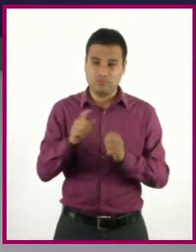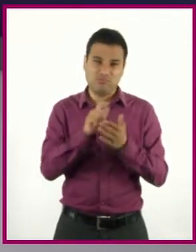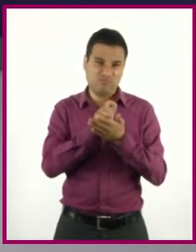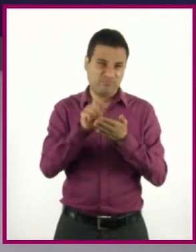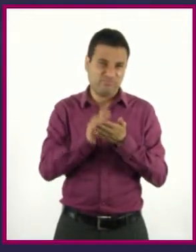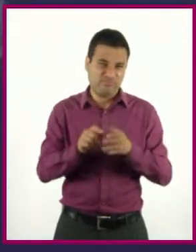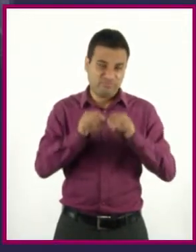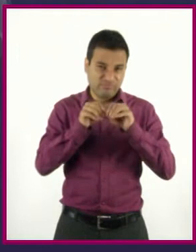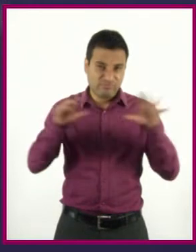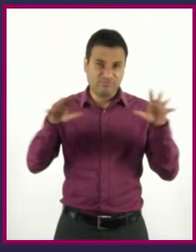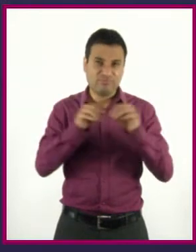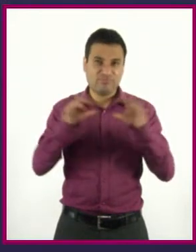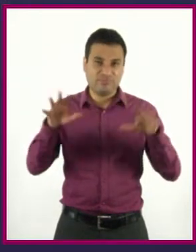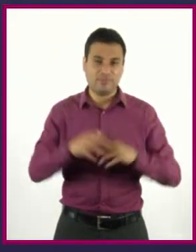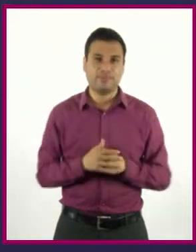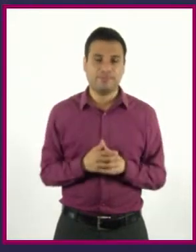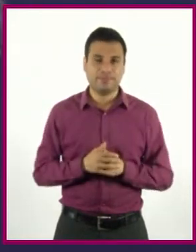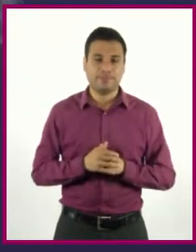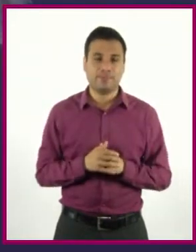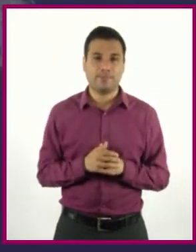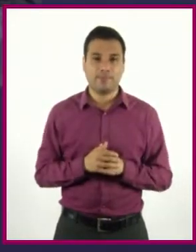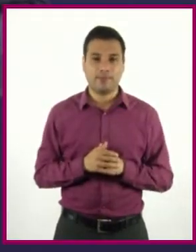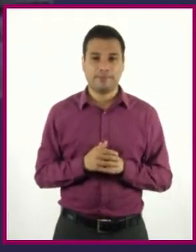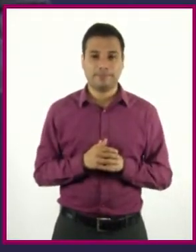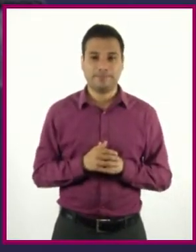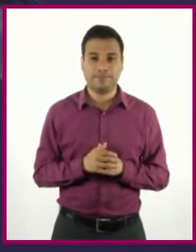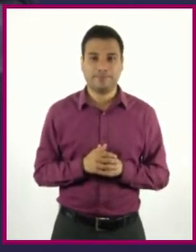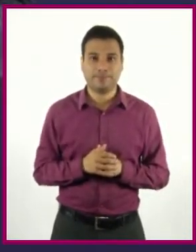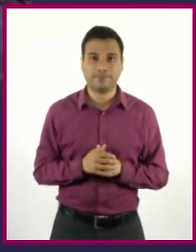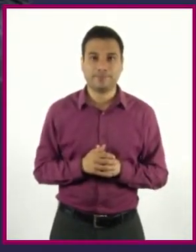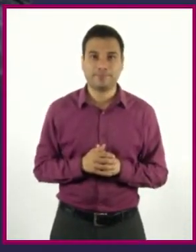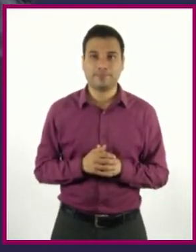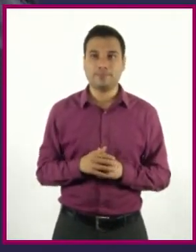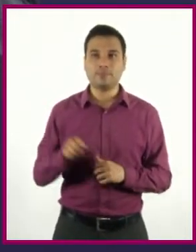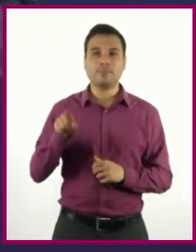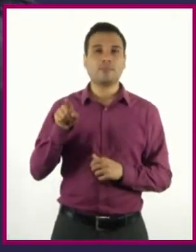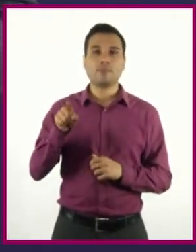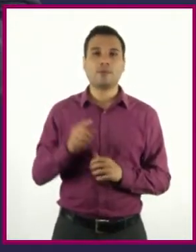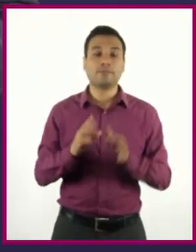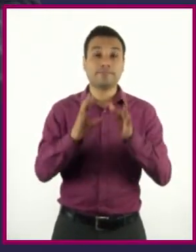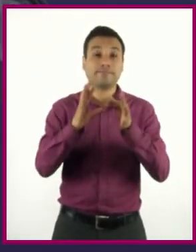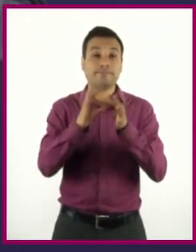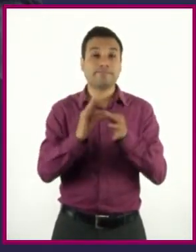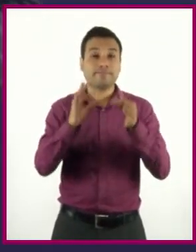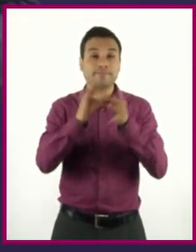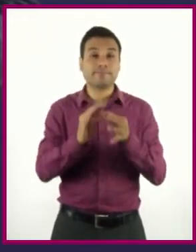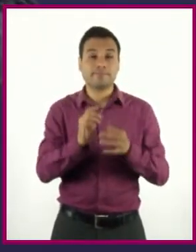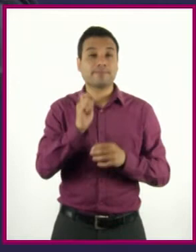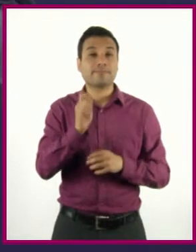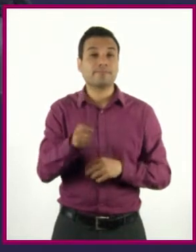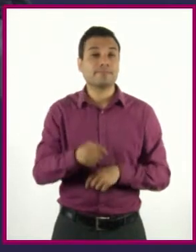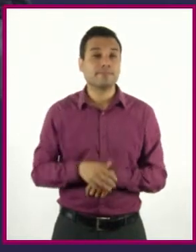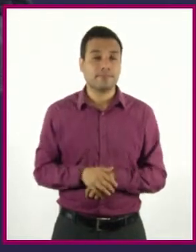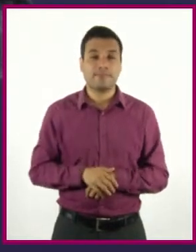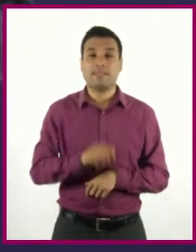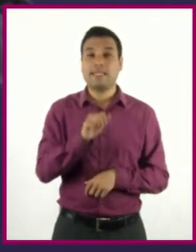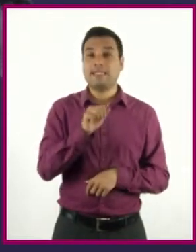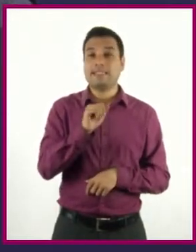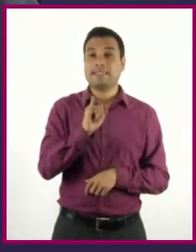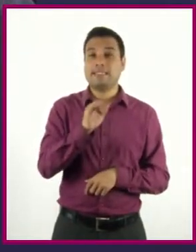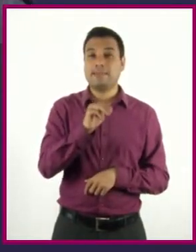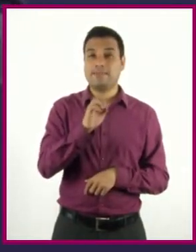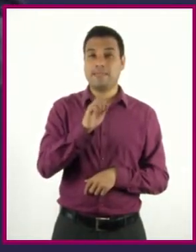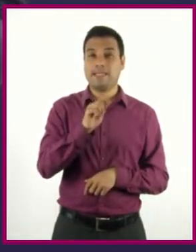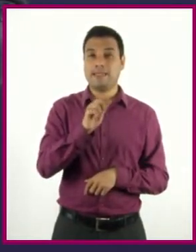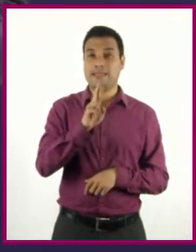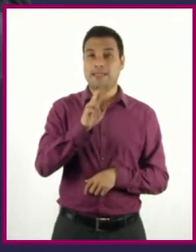mayormente. La conclusión final a la que llegaba al tratar este tema es que el significado de la simetría podía entenderse también